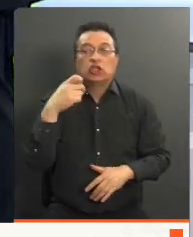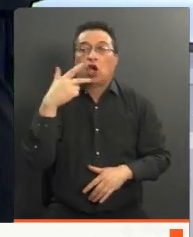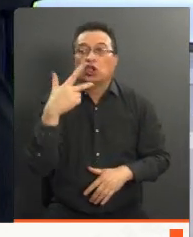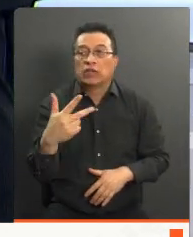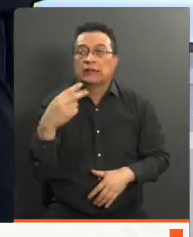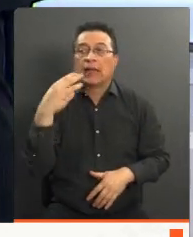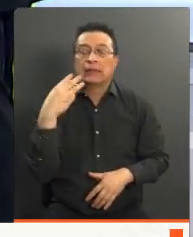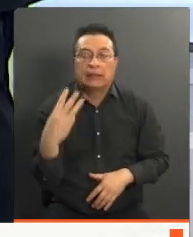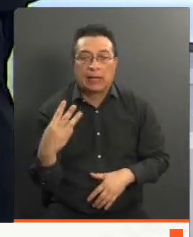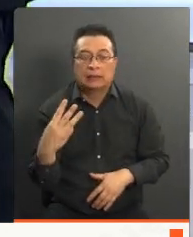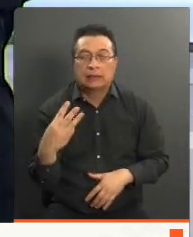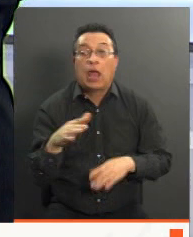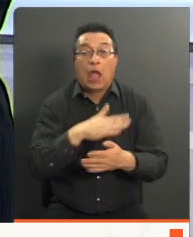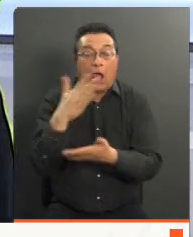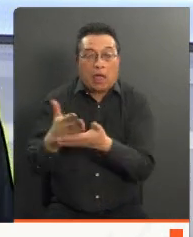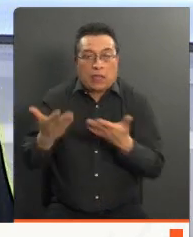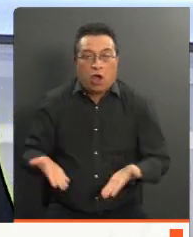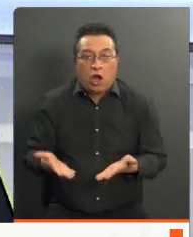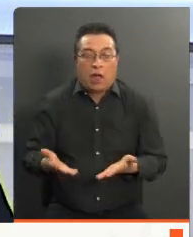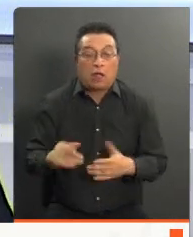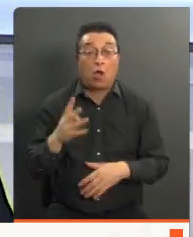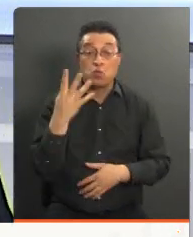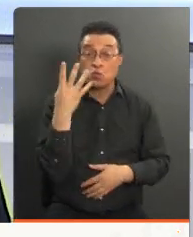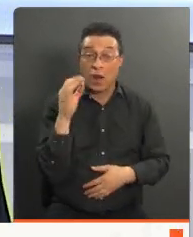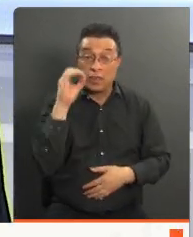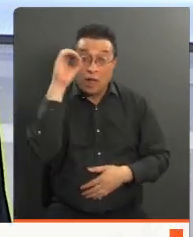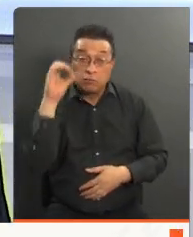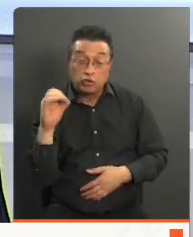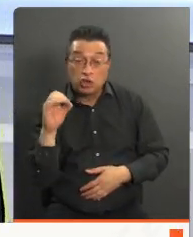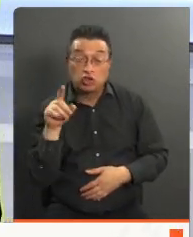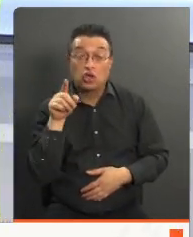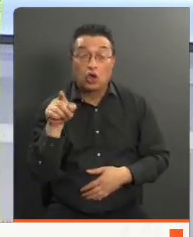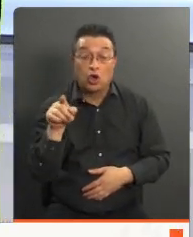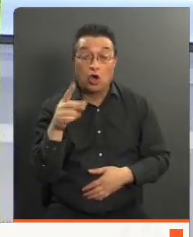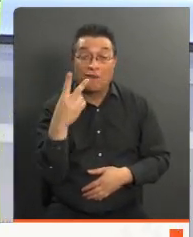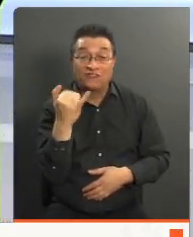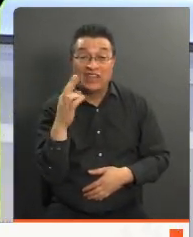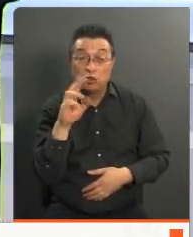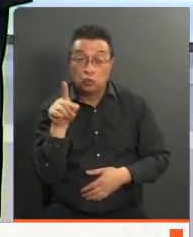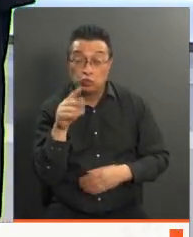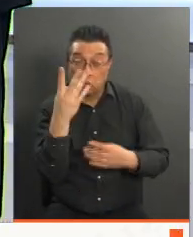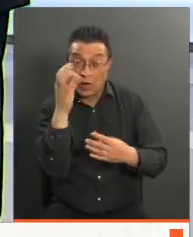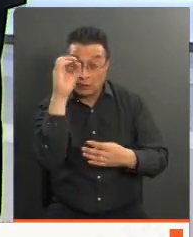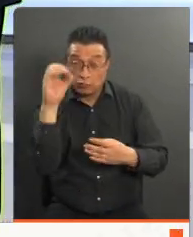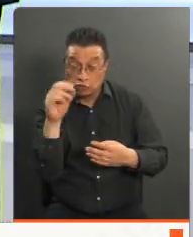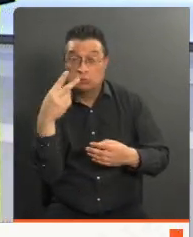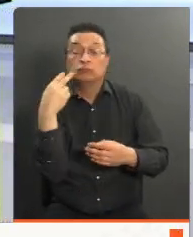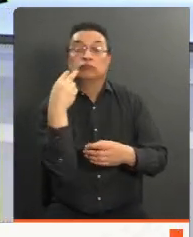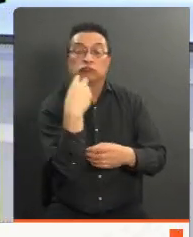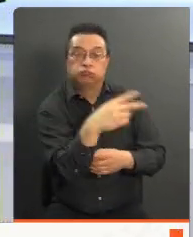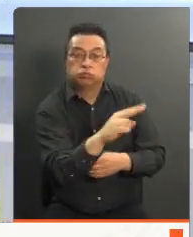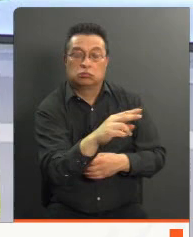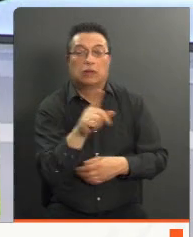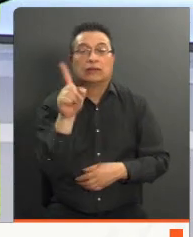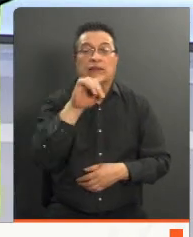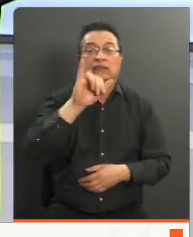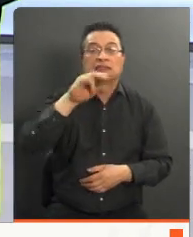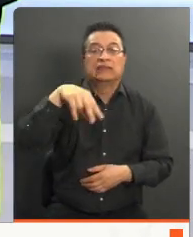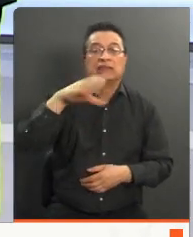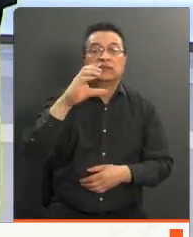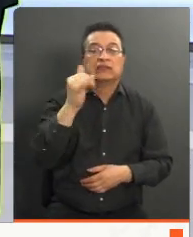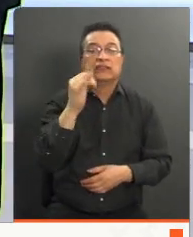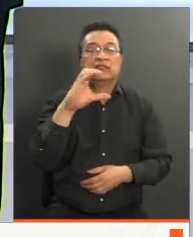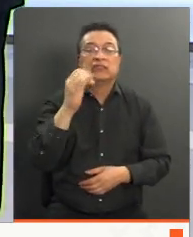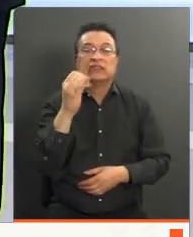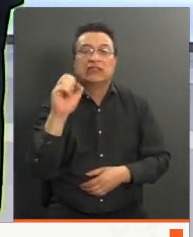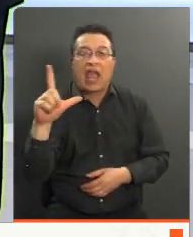hasta ahora, de los cuales el 40% de los virus detectados corresponden al virus sincicial. Todo esto